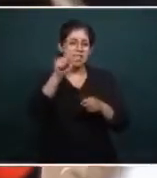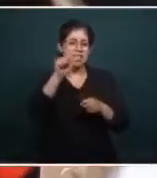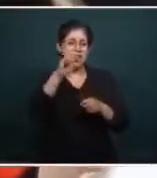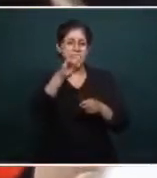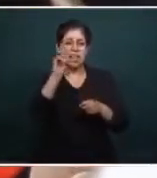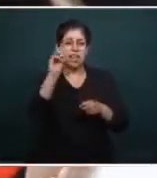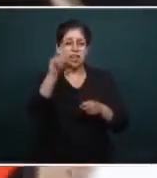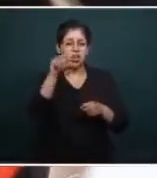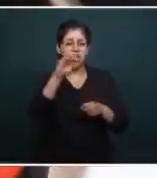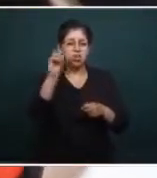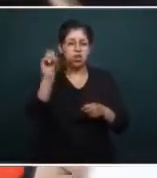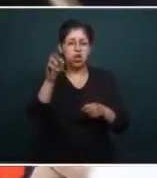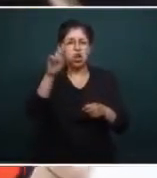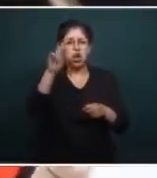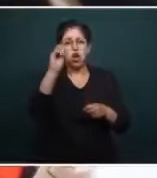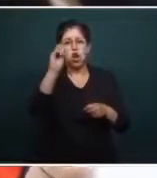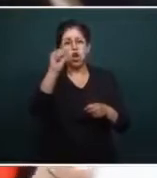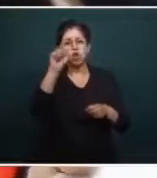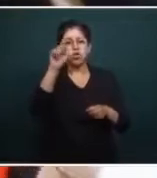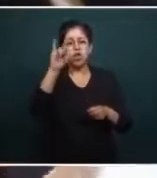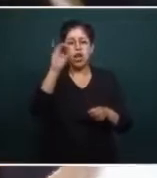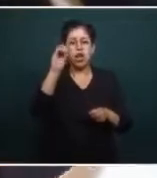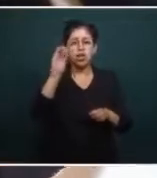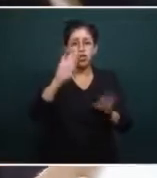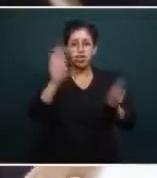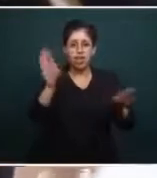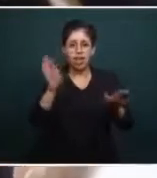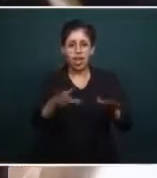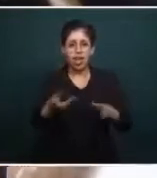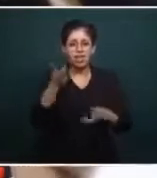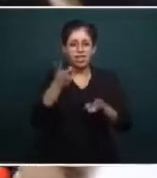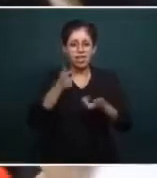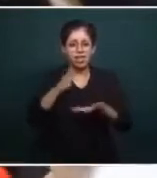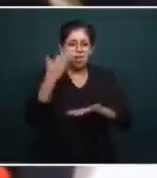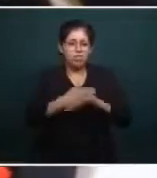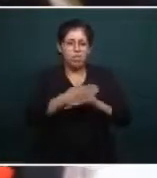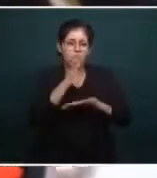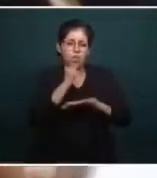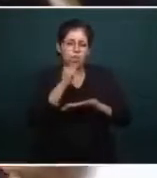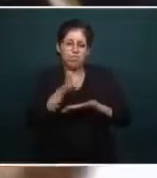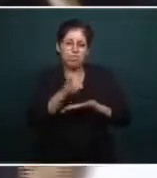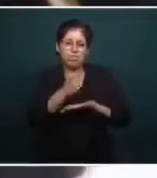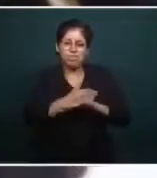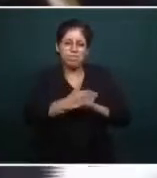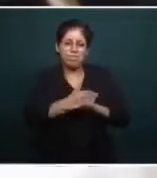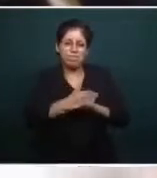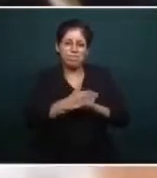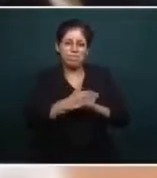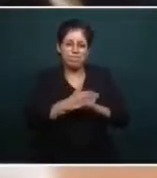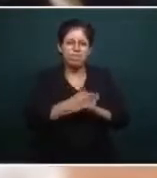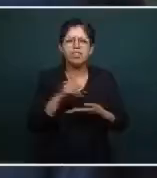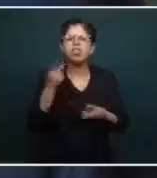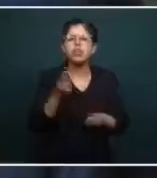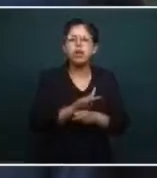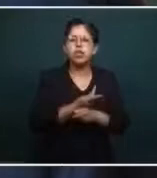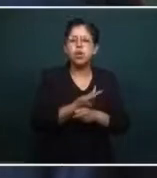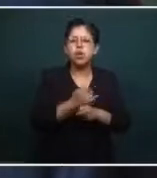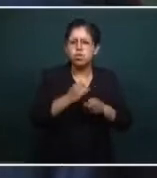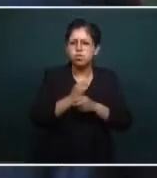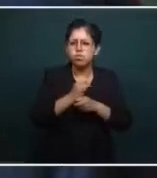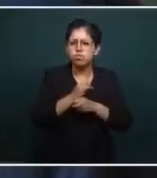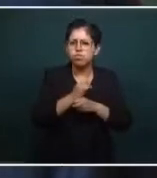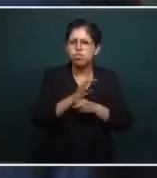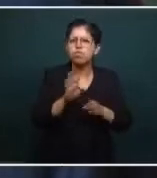Security, Rosario Robles, por parte de Rosario la Robles, inteligencia financiera. Financial Si nos Department. pudiera comentar qué If avances you hay con esa commented investigación, regarding por qué that se